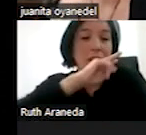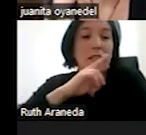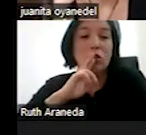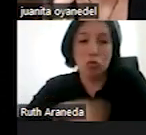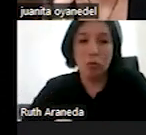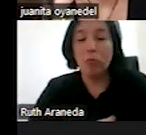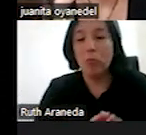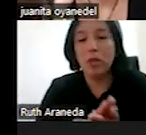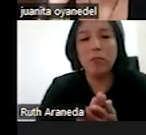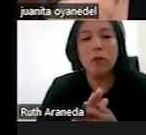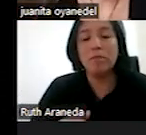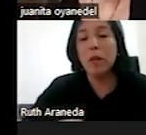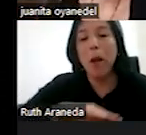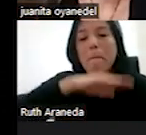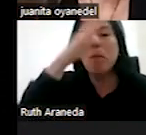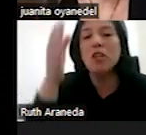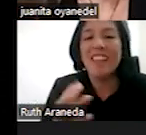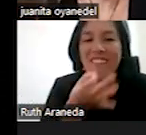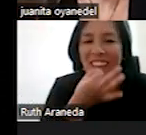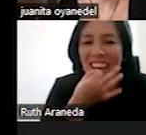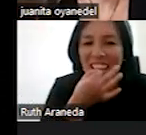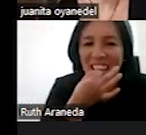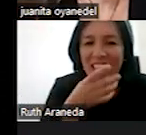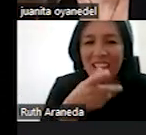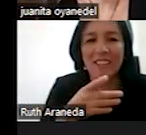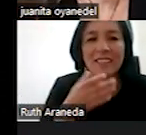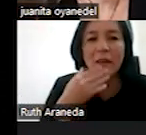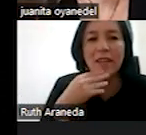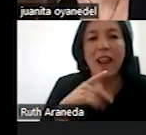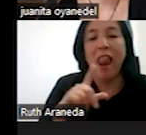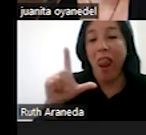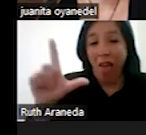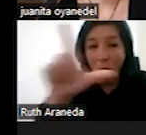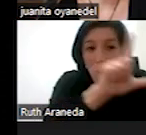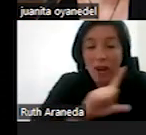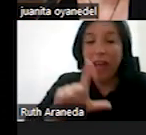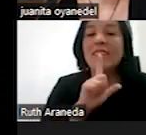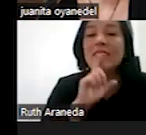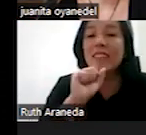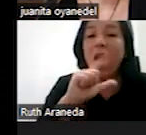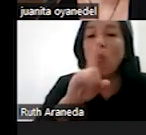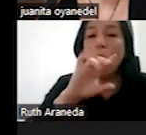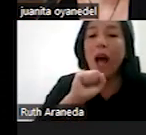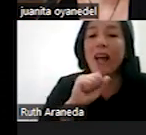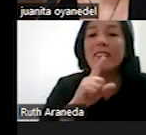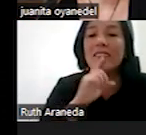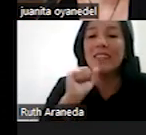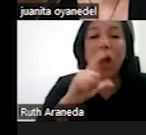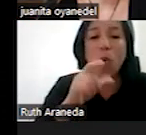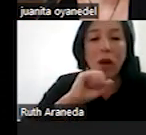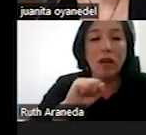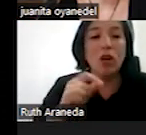conocidos como Monte Verde, que es un sitio extraordinario en América, la Laguna Tahuatahua, en fin, que es uno de los más antiguos conocidos, el más reciente es